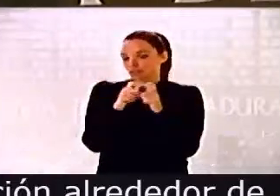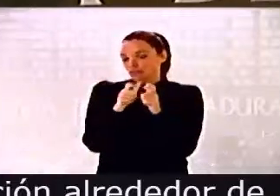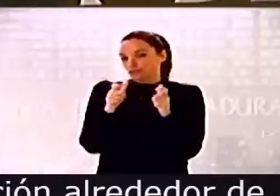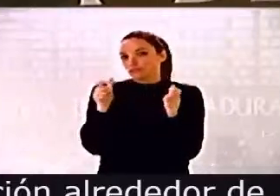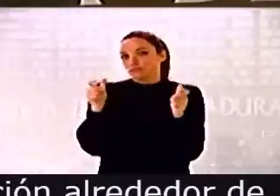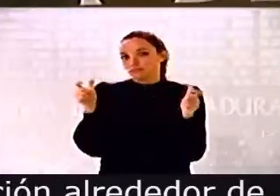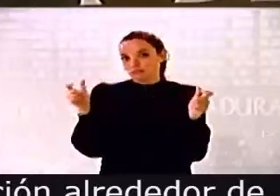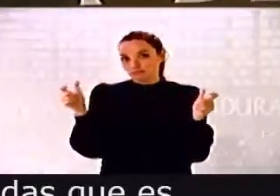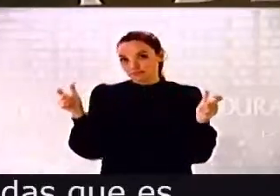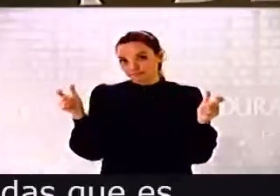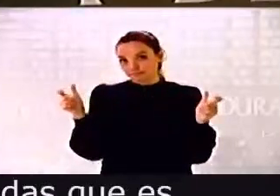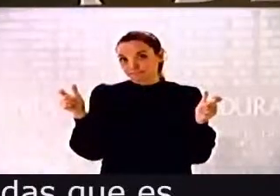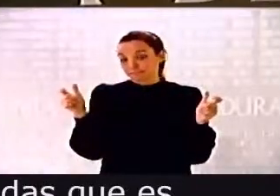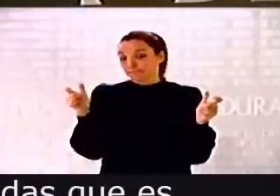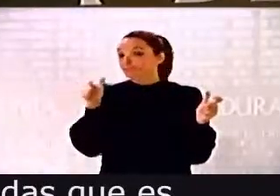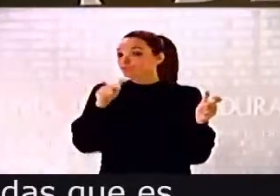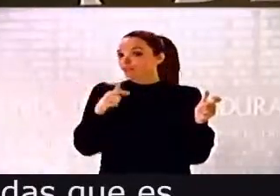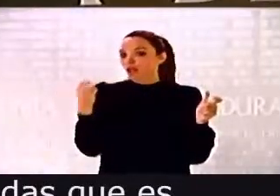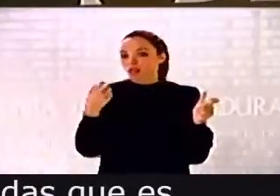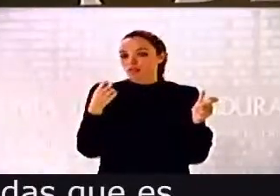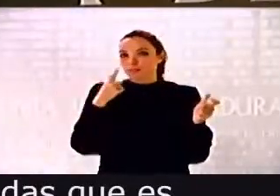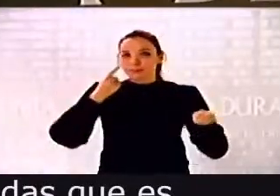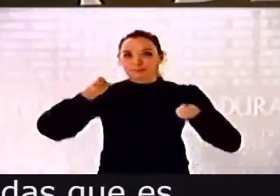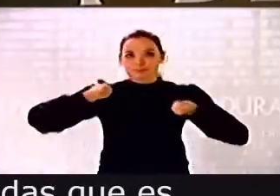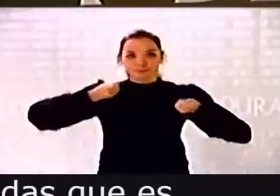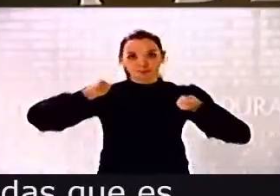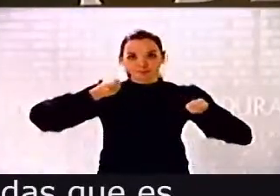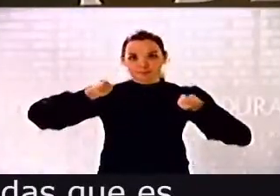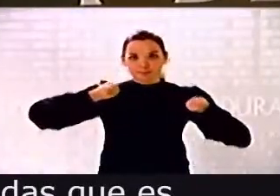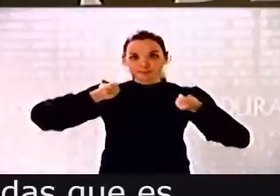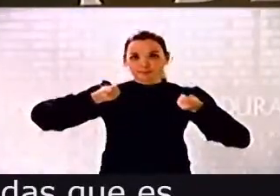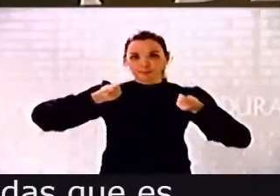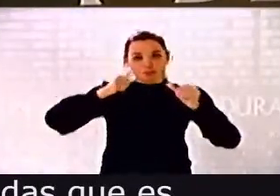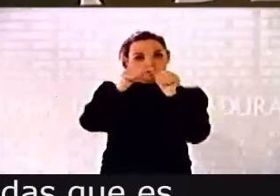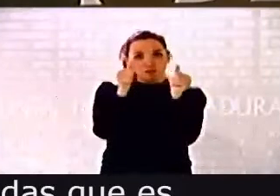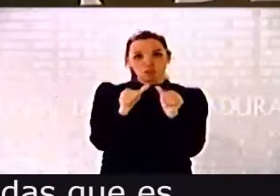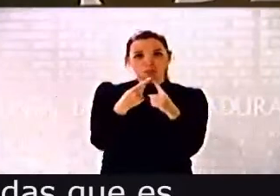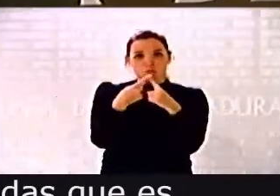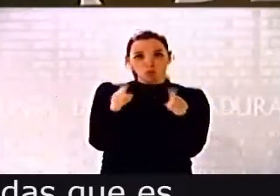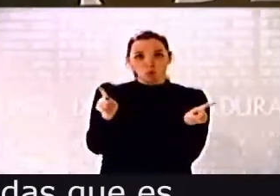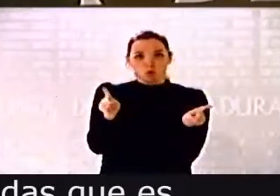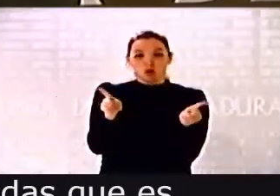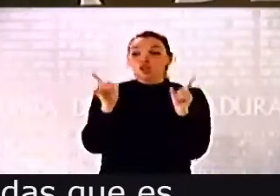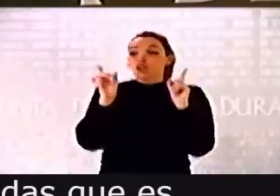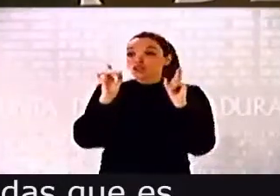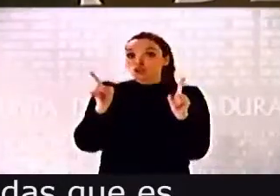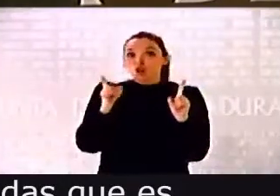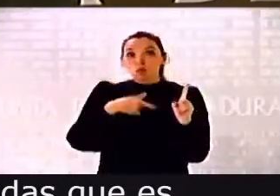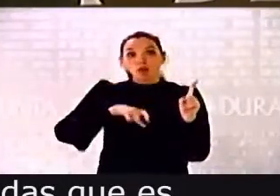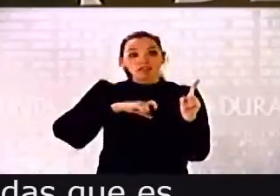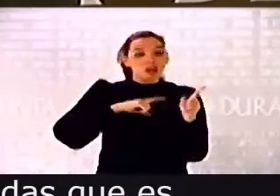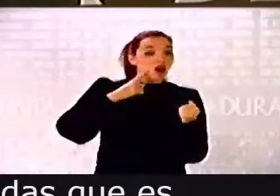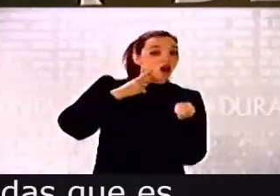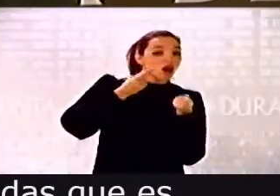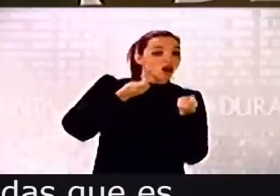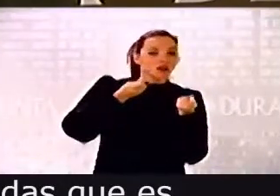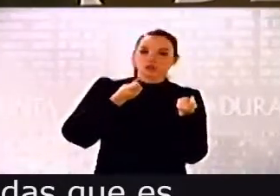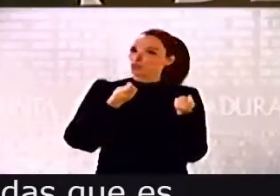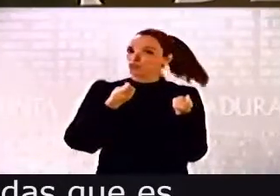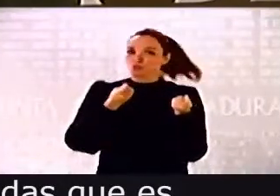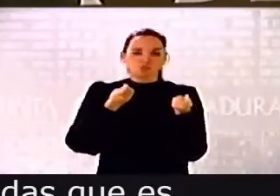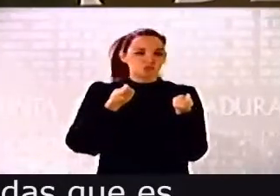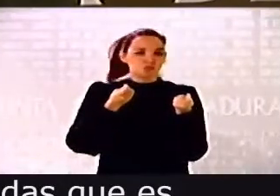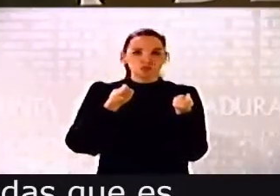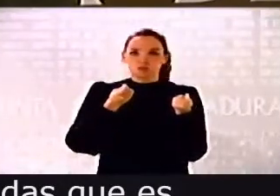Esto se tiene que combatir desde múltiples frentes. No puede ser solo el control policial.